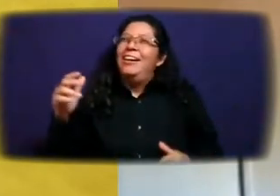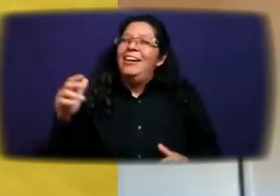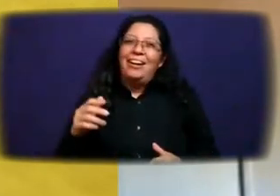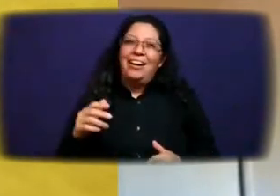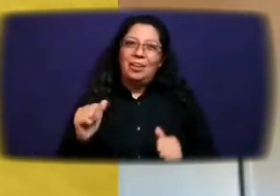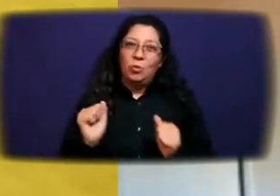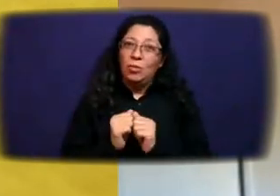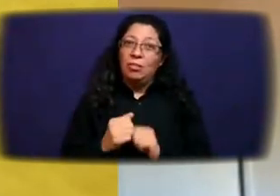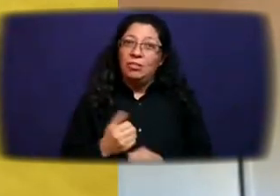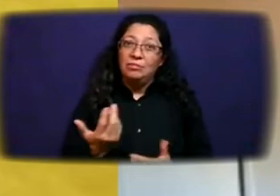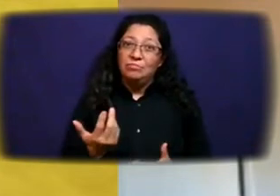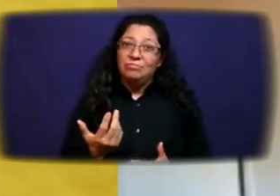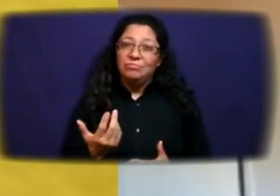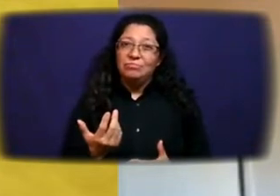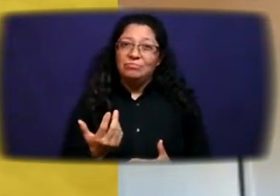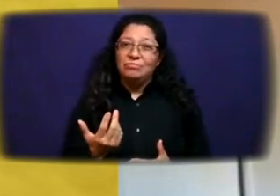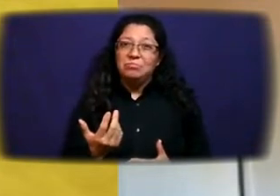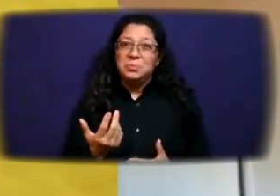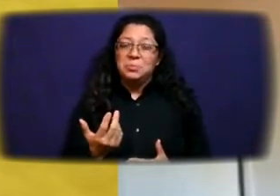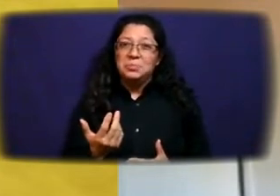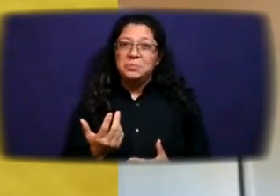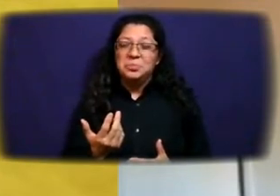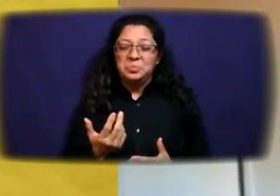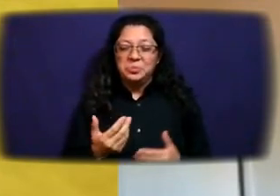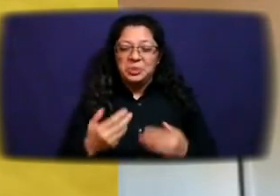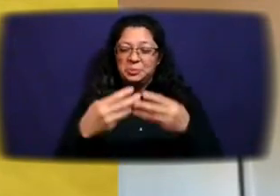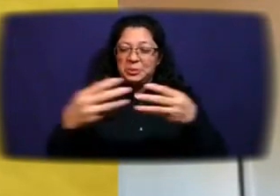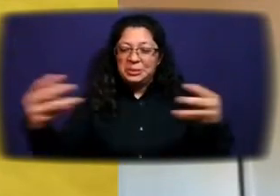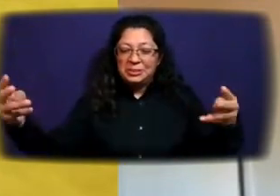con una, detrás de una cerca de bambú,